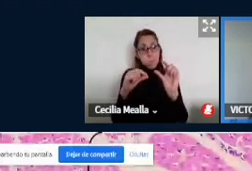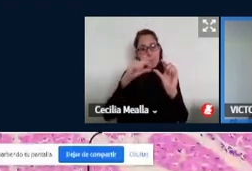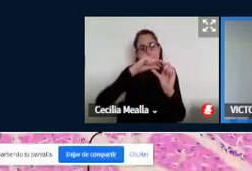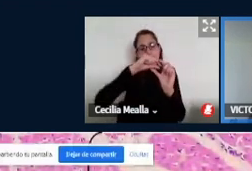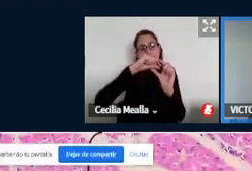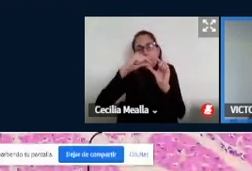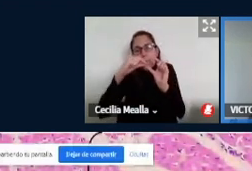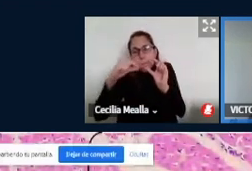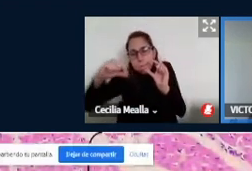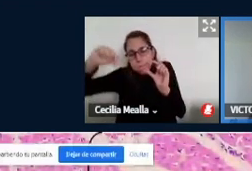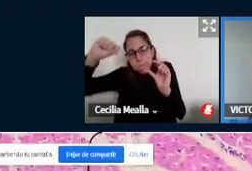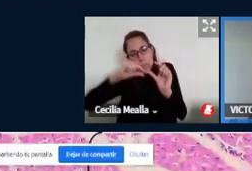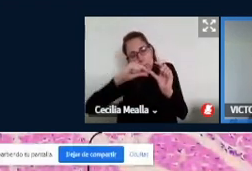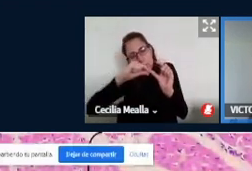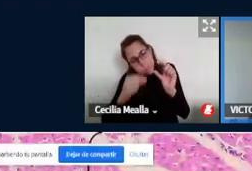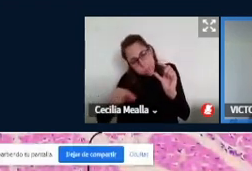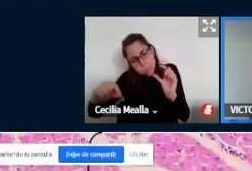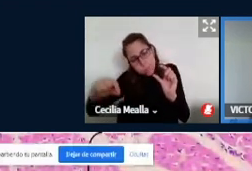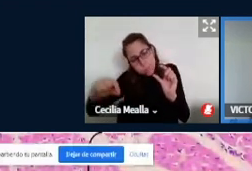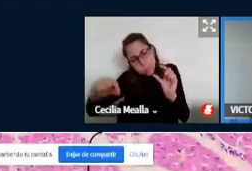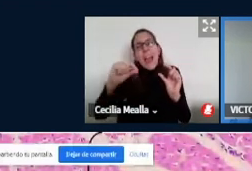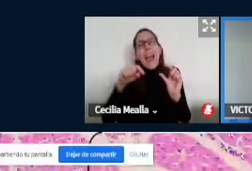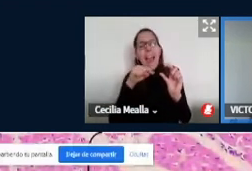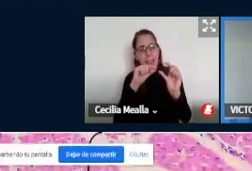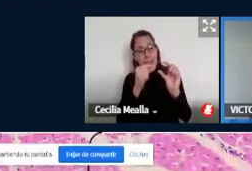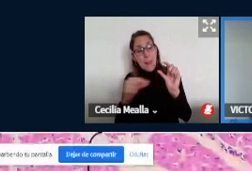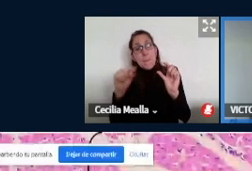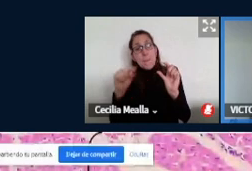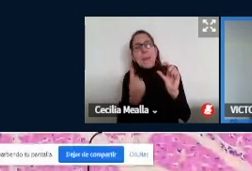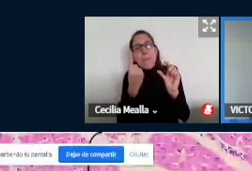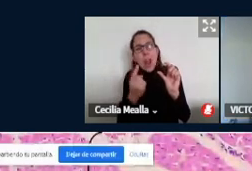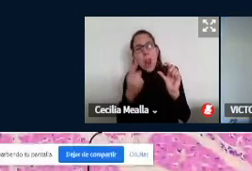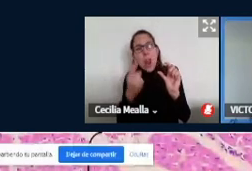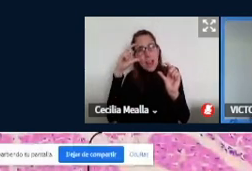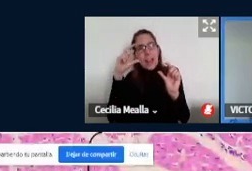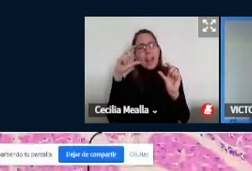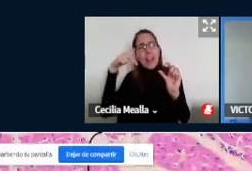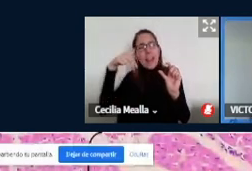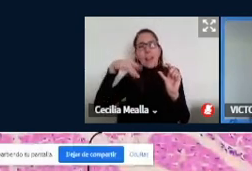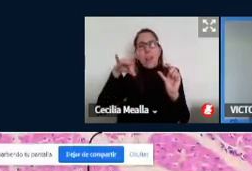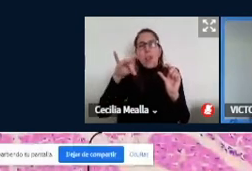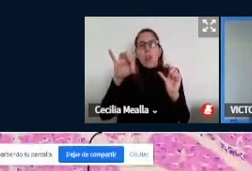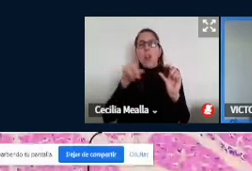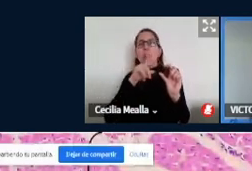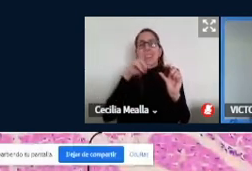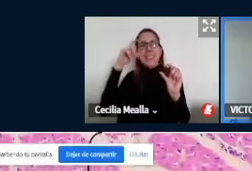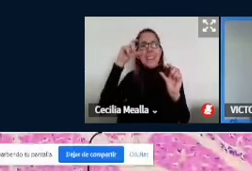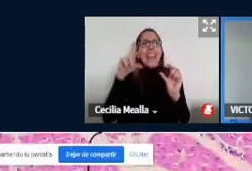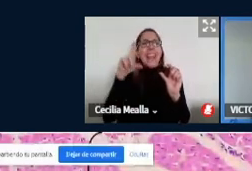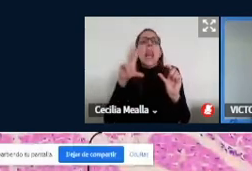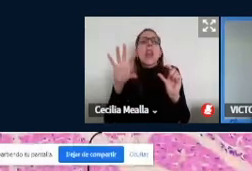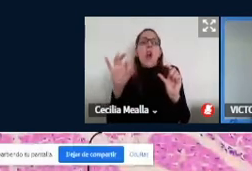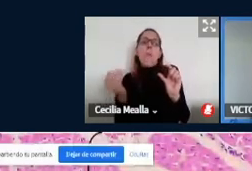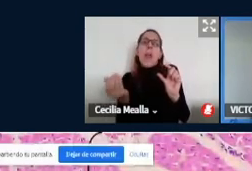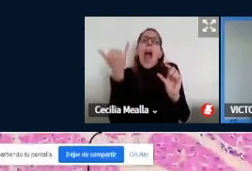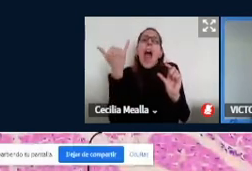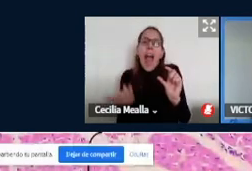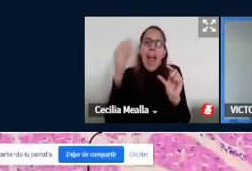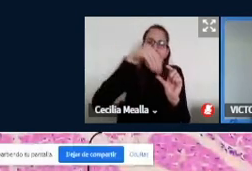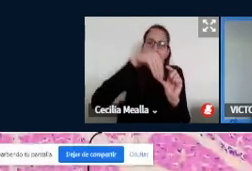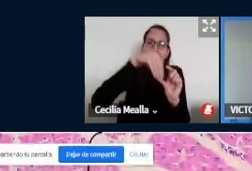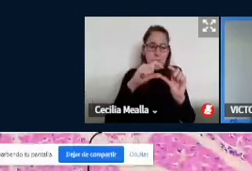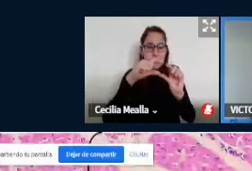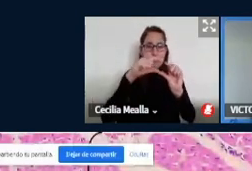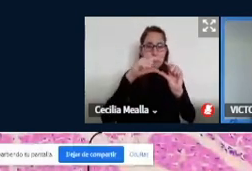formada por un epitelio plano simple que se llama endotelio. ¿Sí? Hago hincapié porque me pasó también en